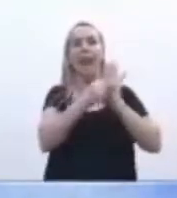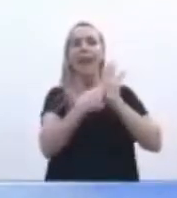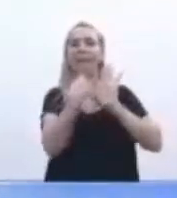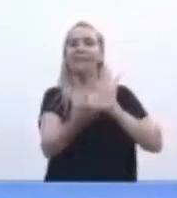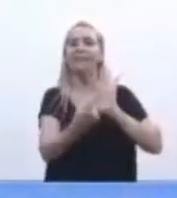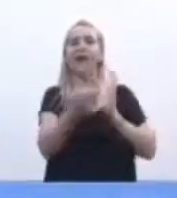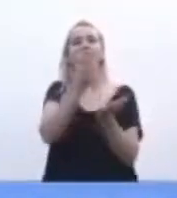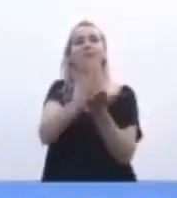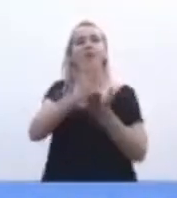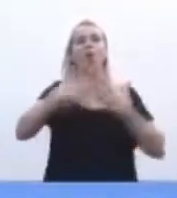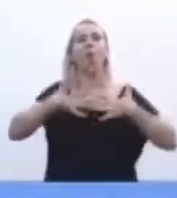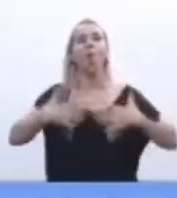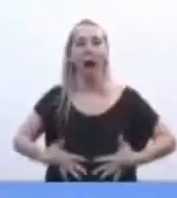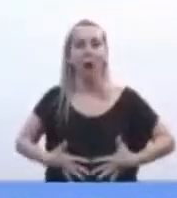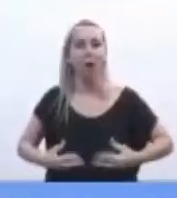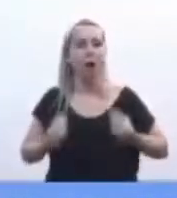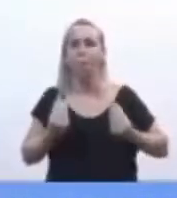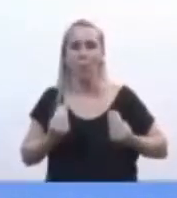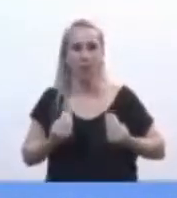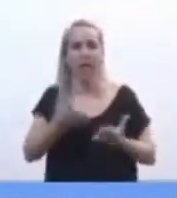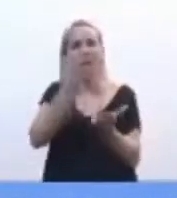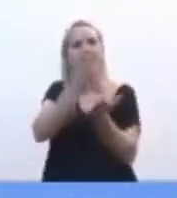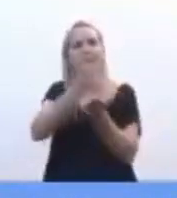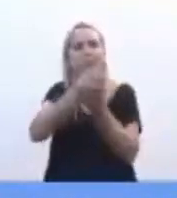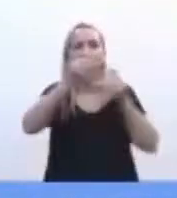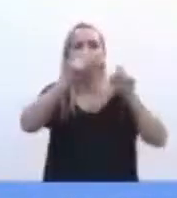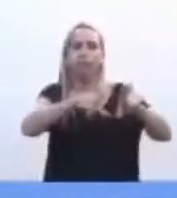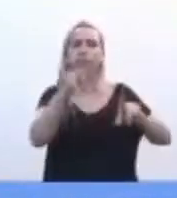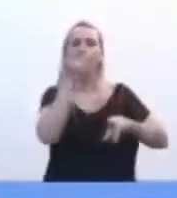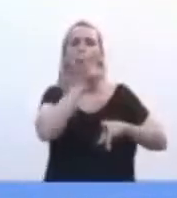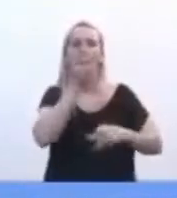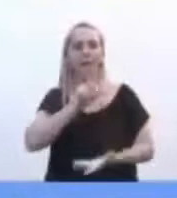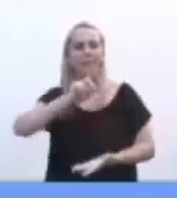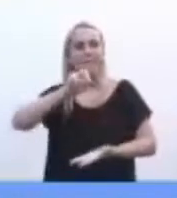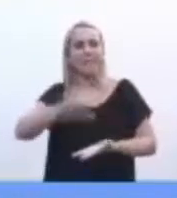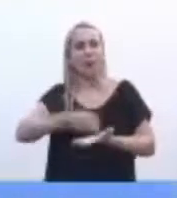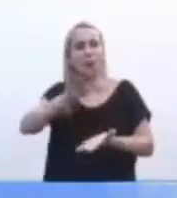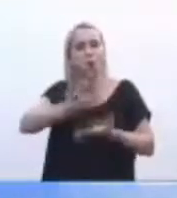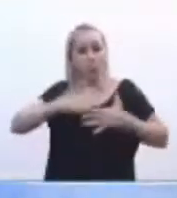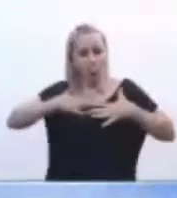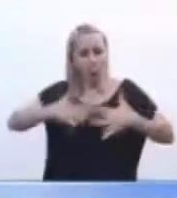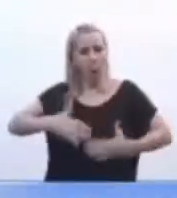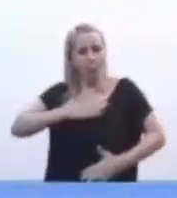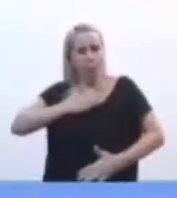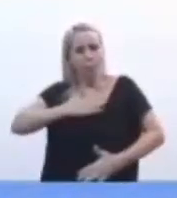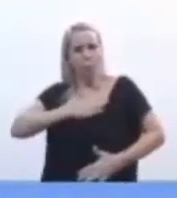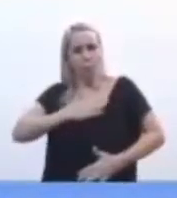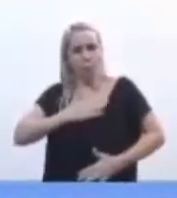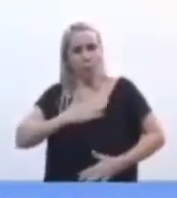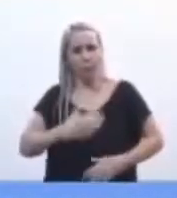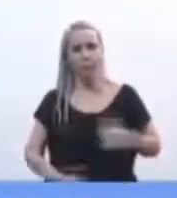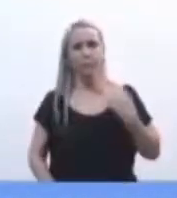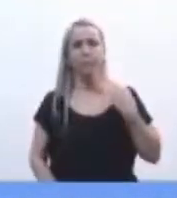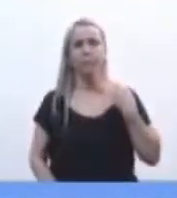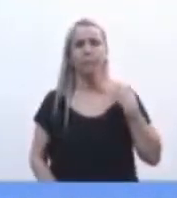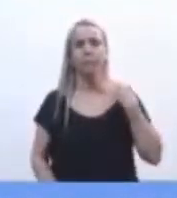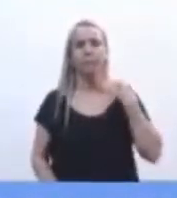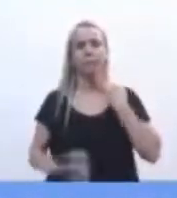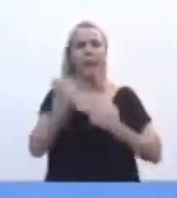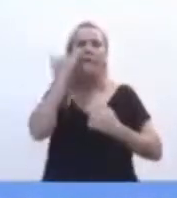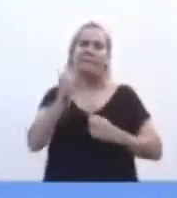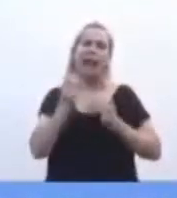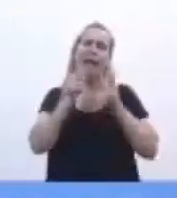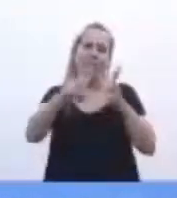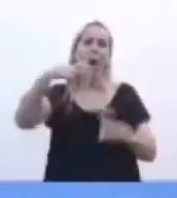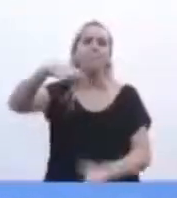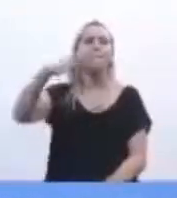porque se trata del derecho de las mujeres a decidir sobre sus cuerpos ya lo dijo